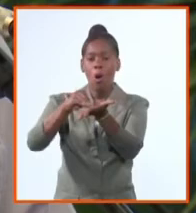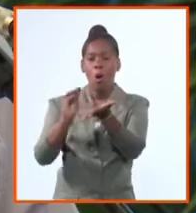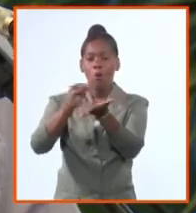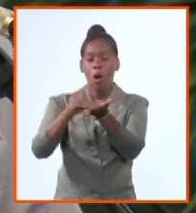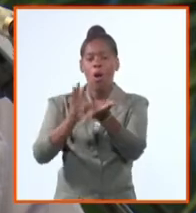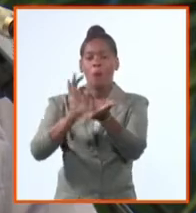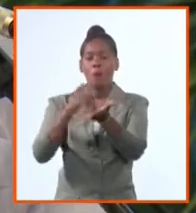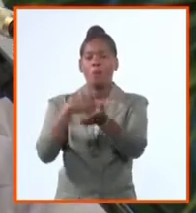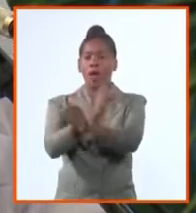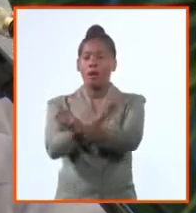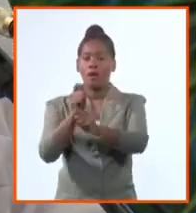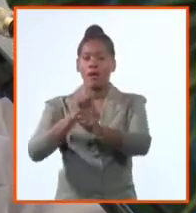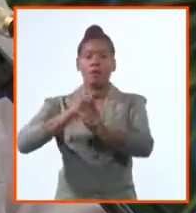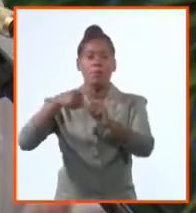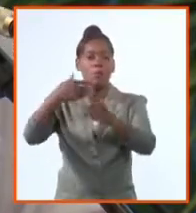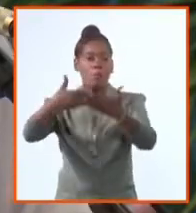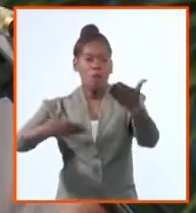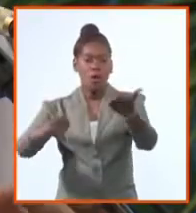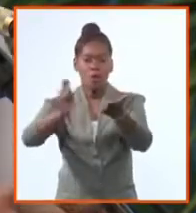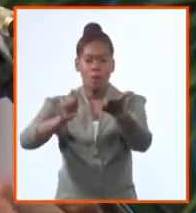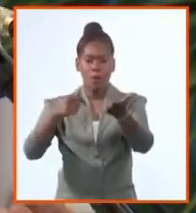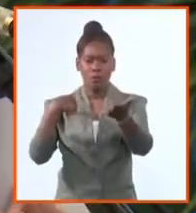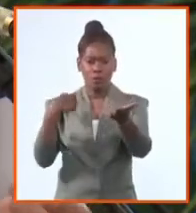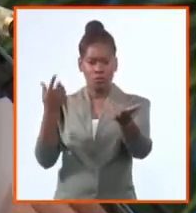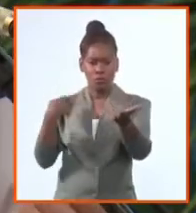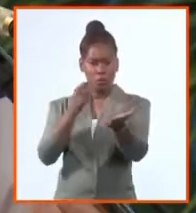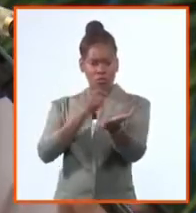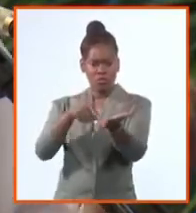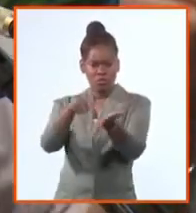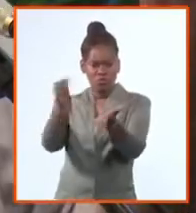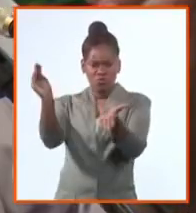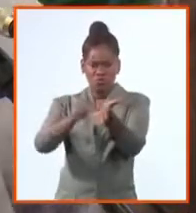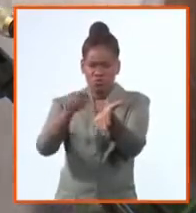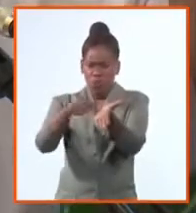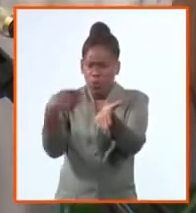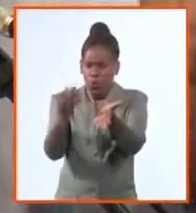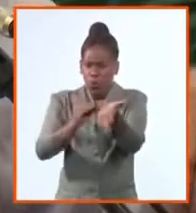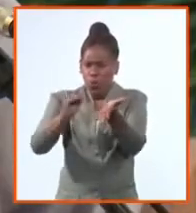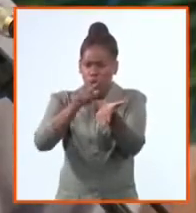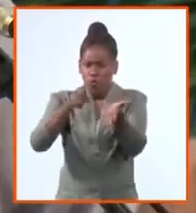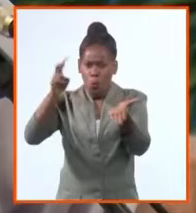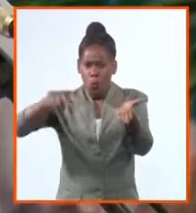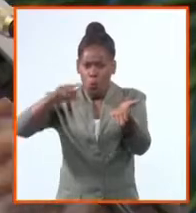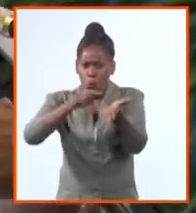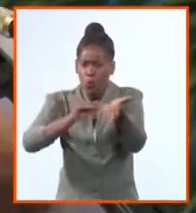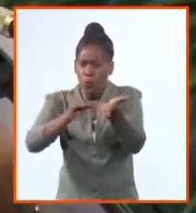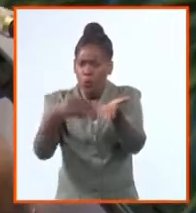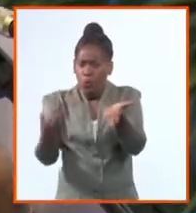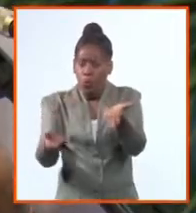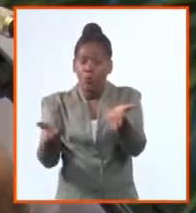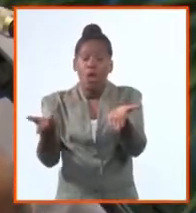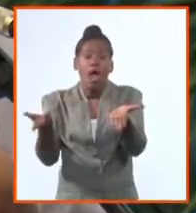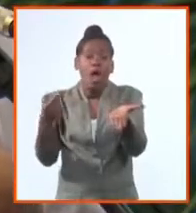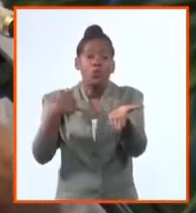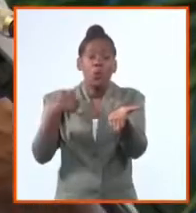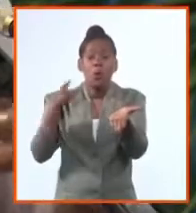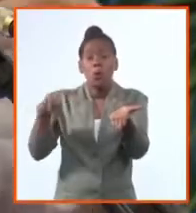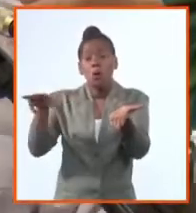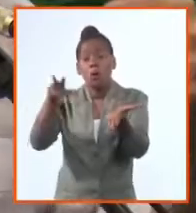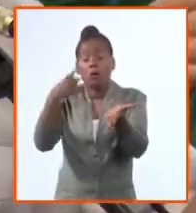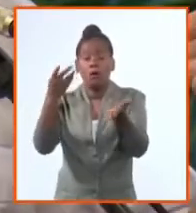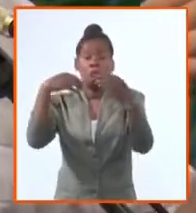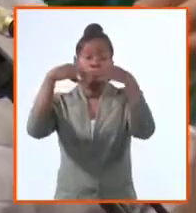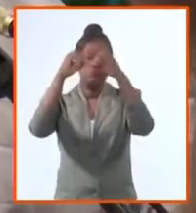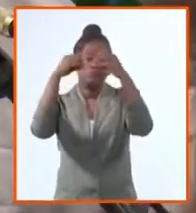grave el tema. Entonces, hay que tomar en este sentido la necesidad de estudiar la economía política. Yo entiendo que